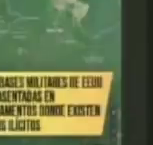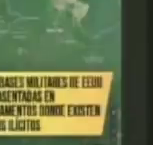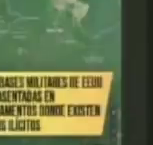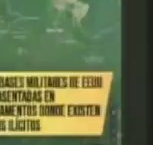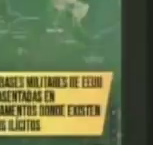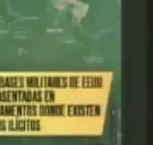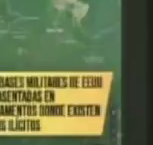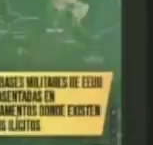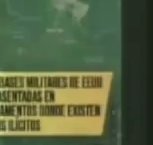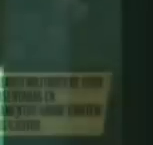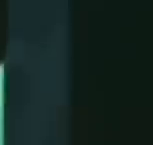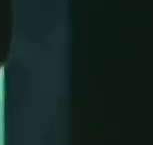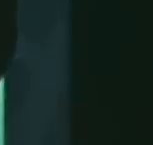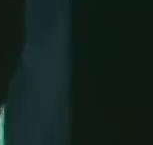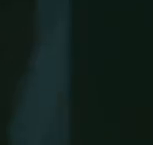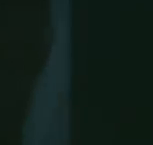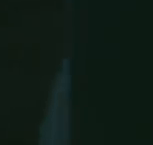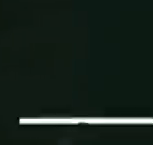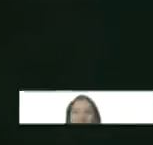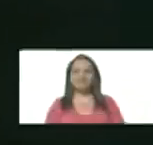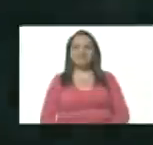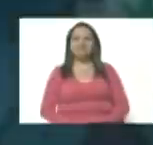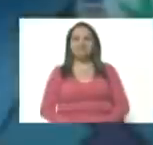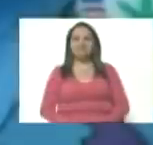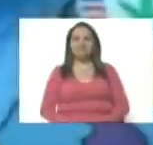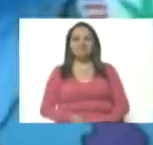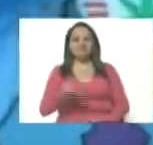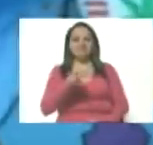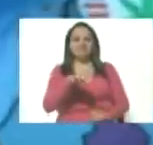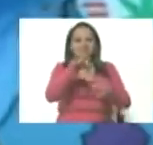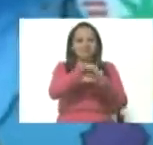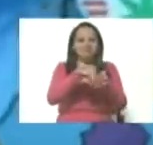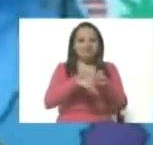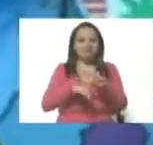Caribe Occidental. Donde están también los cultivos.